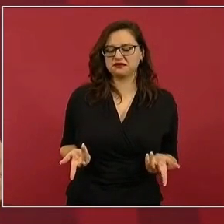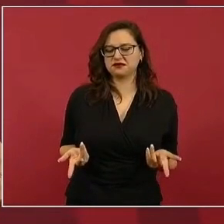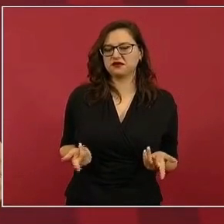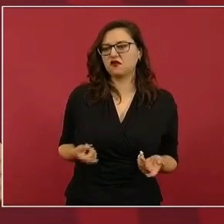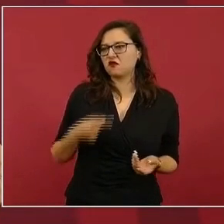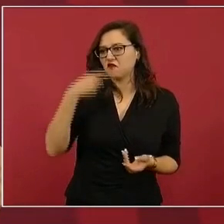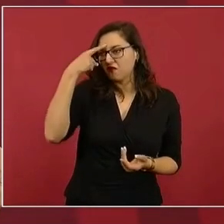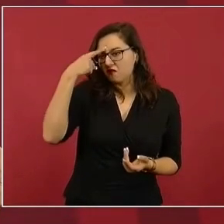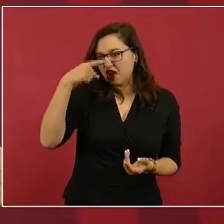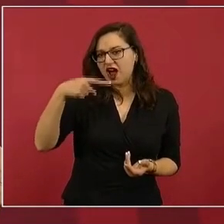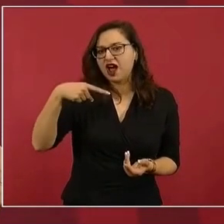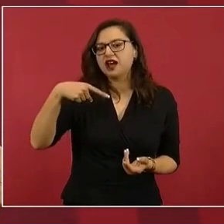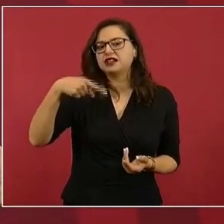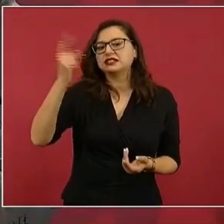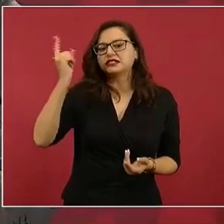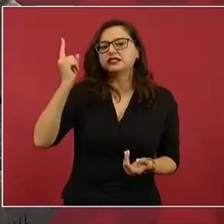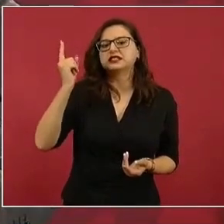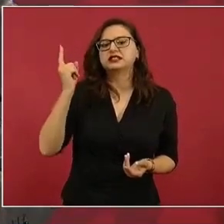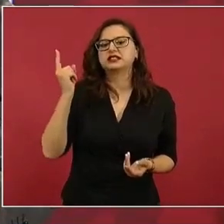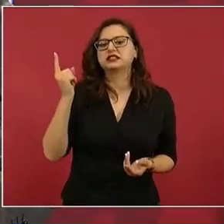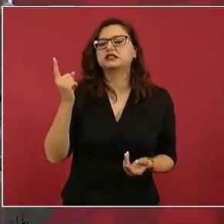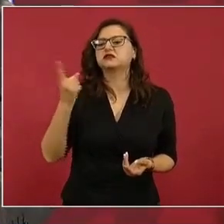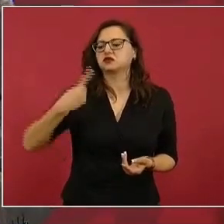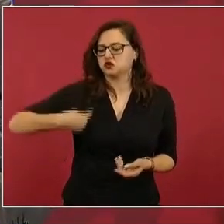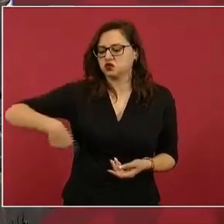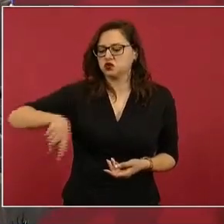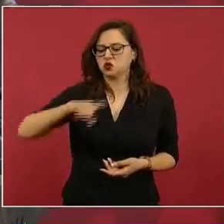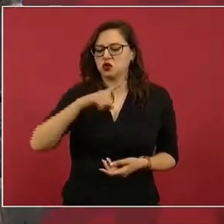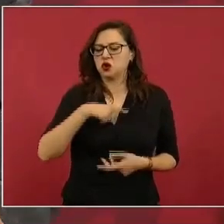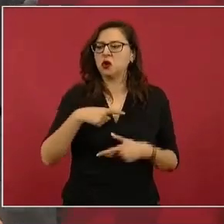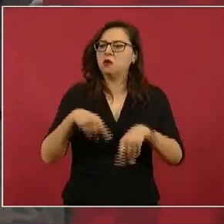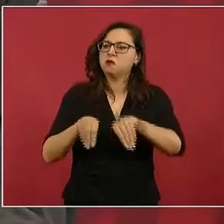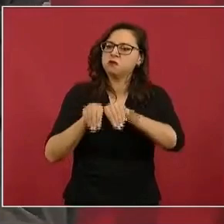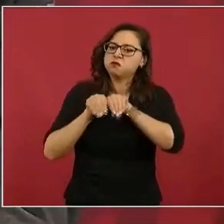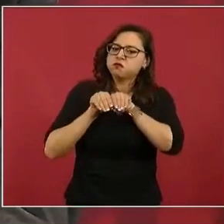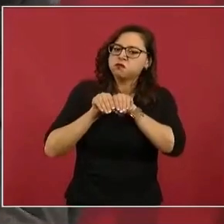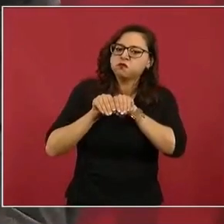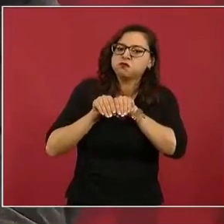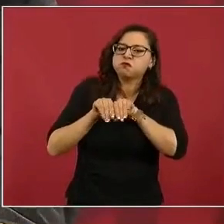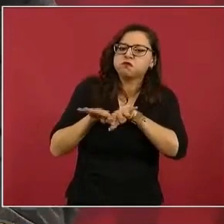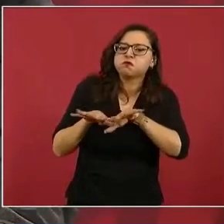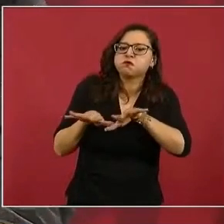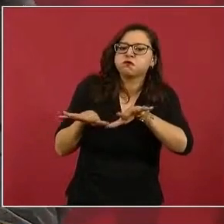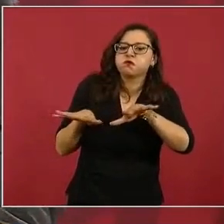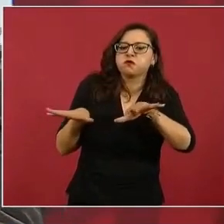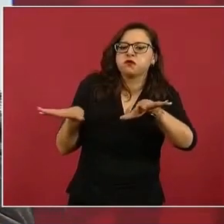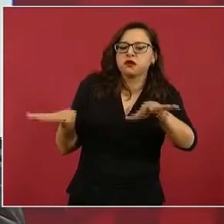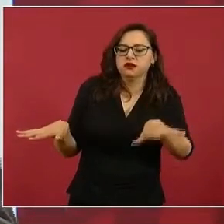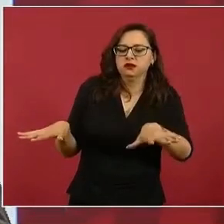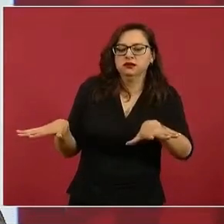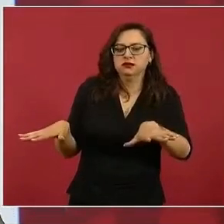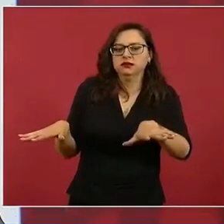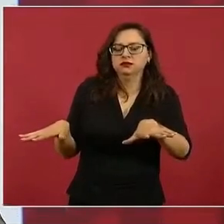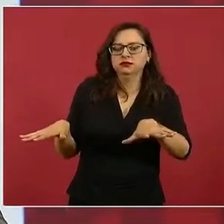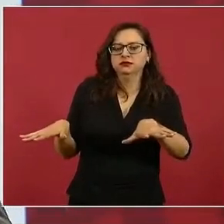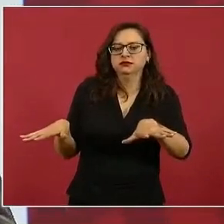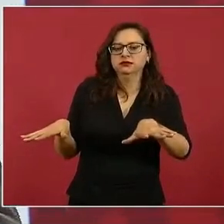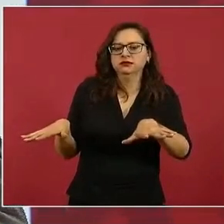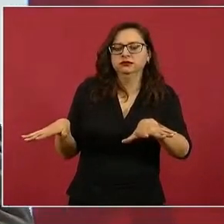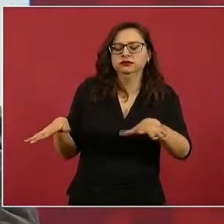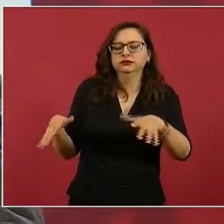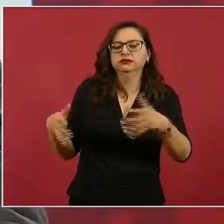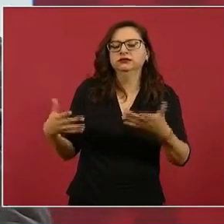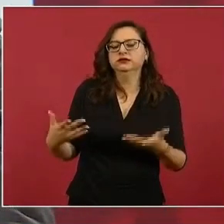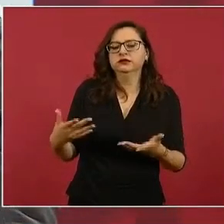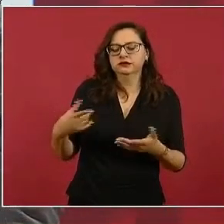decidimos sobre no dice opinión pública,